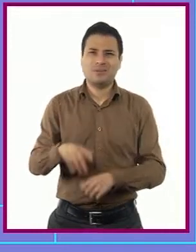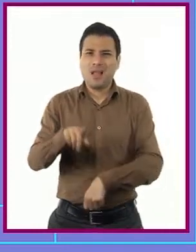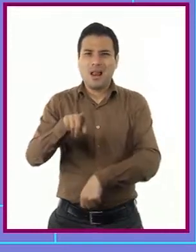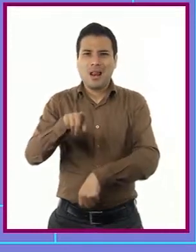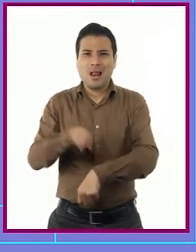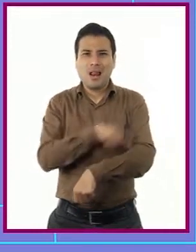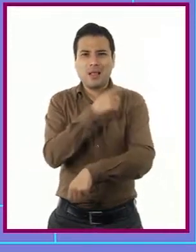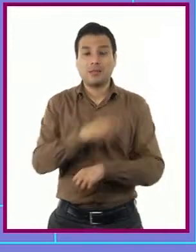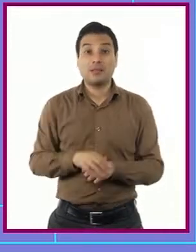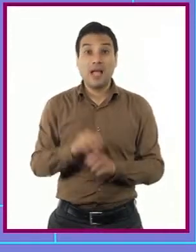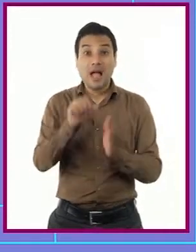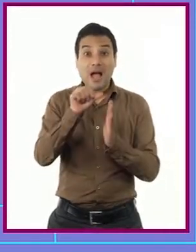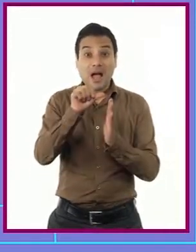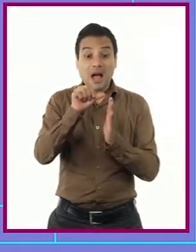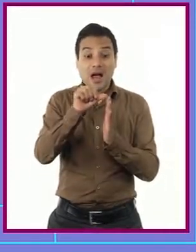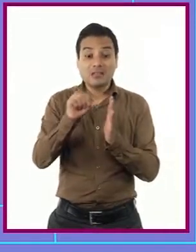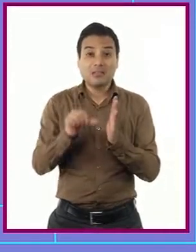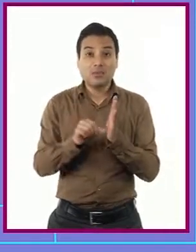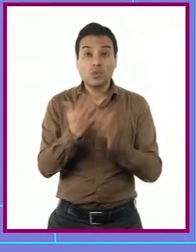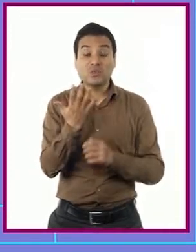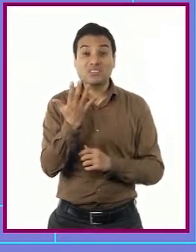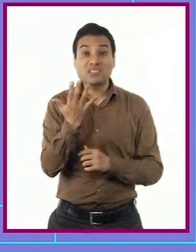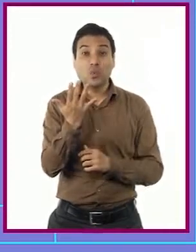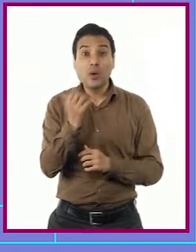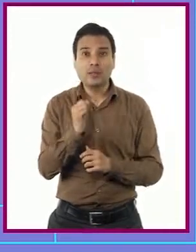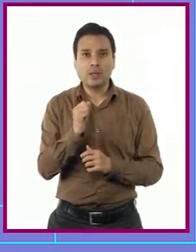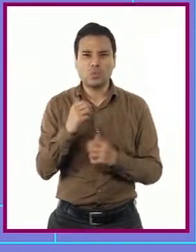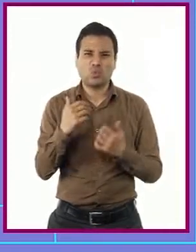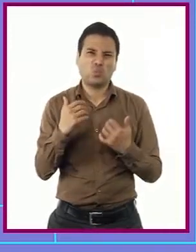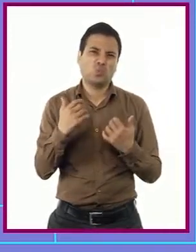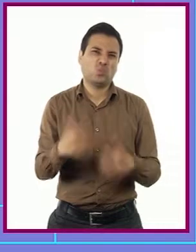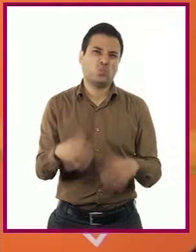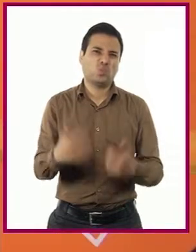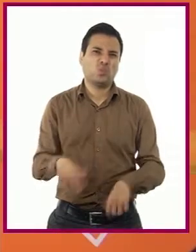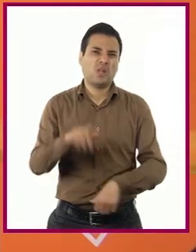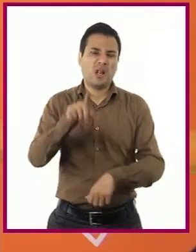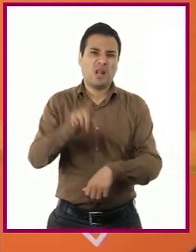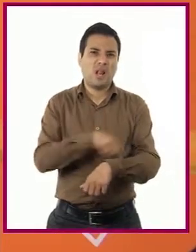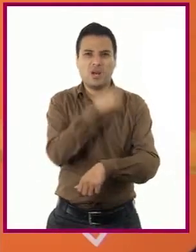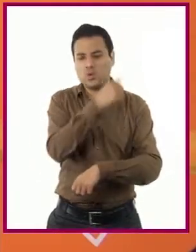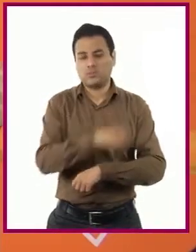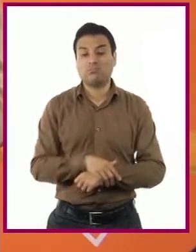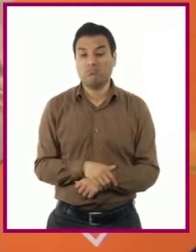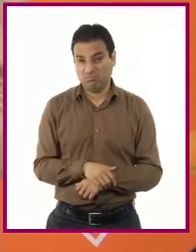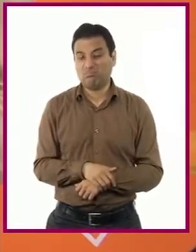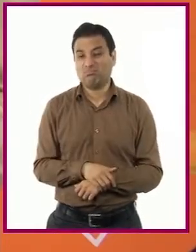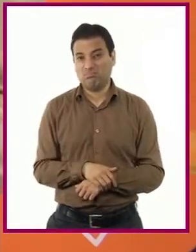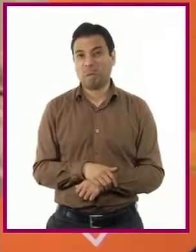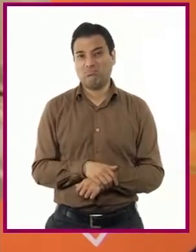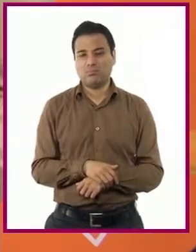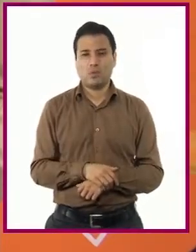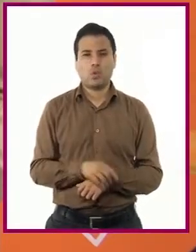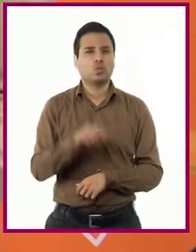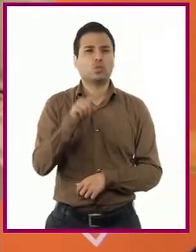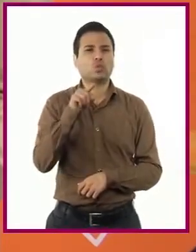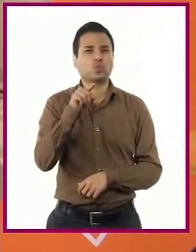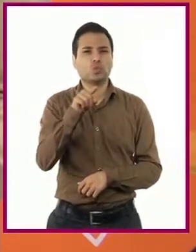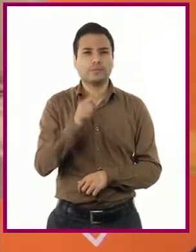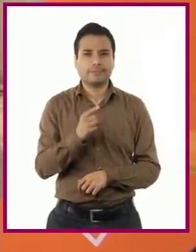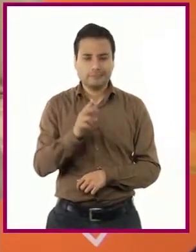50 artículos. Me parece demasiado largo, profesor. Así es. Para que su consulta sea más eficaz,